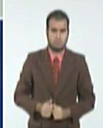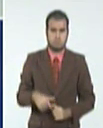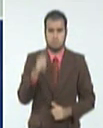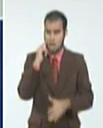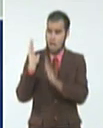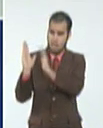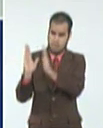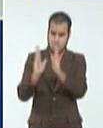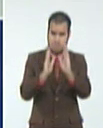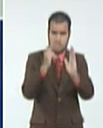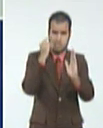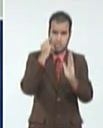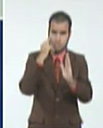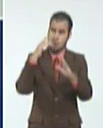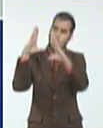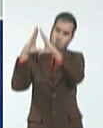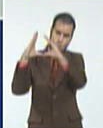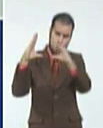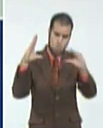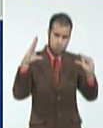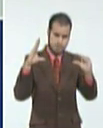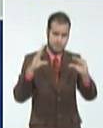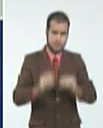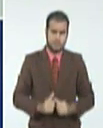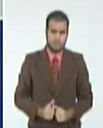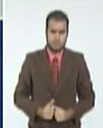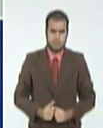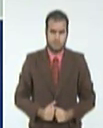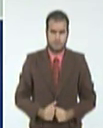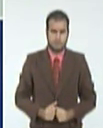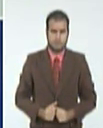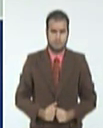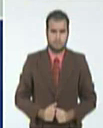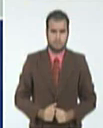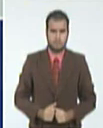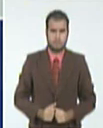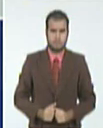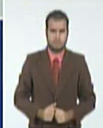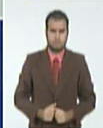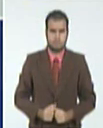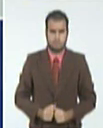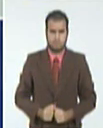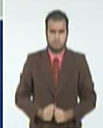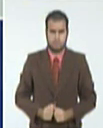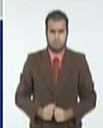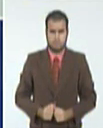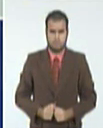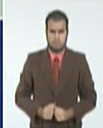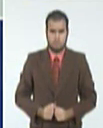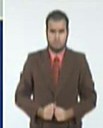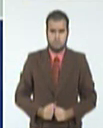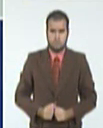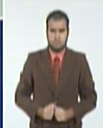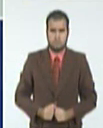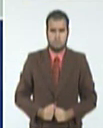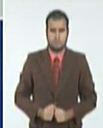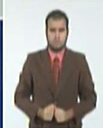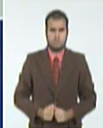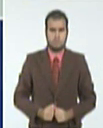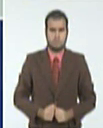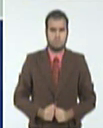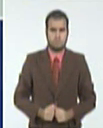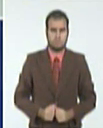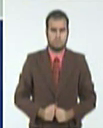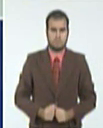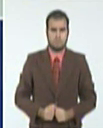menor con la tasa de incidencia. Y, como les expliqué ahorita, se ha ido